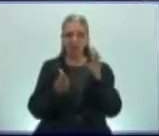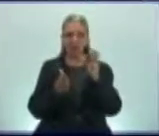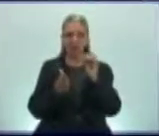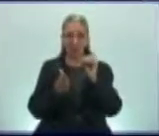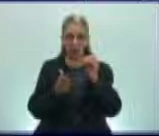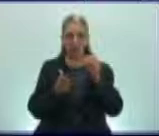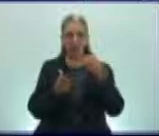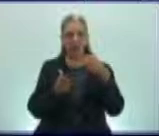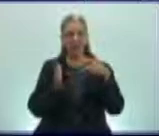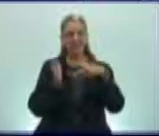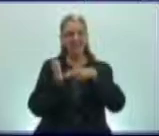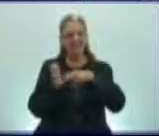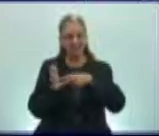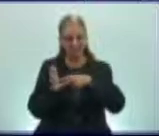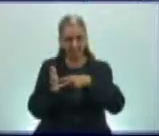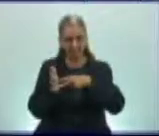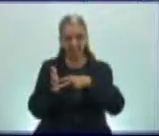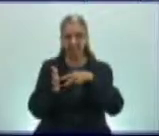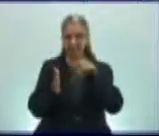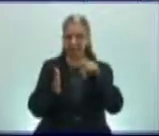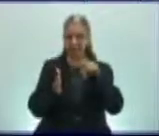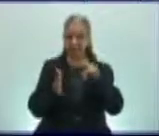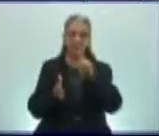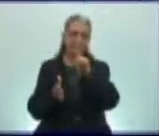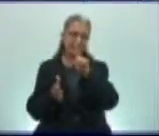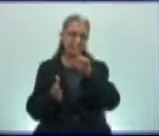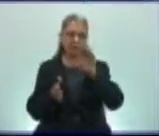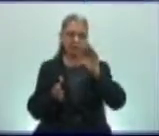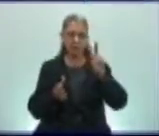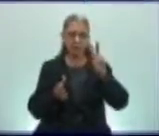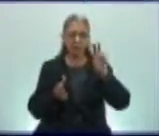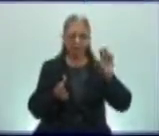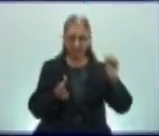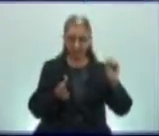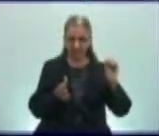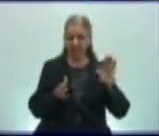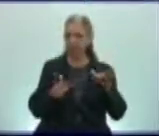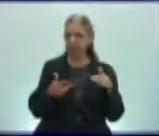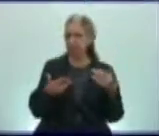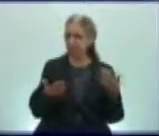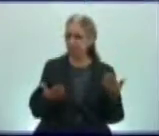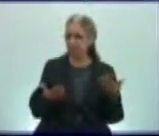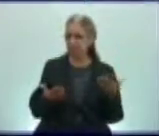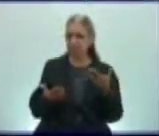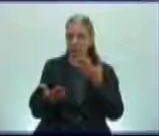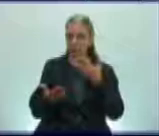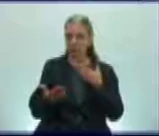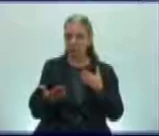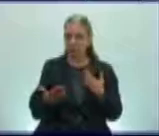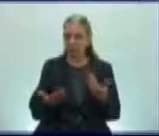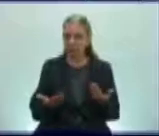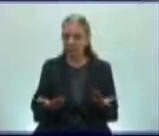3 este valor que ya ustedes conocen de la longitud del borde superior, que es 120.